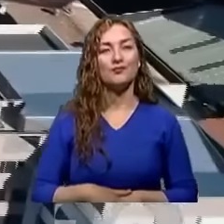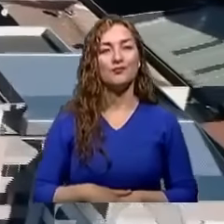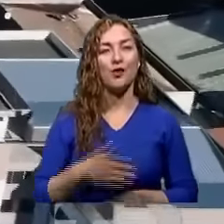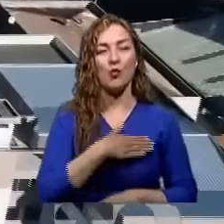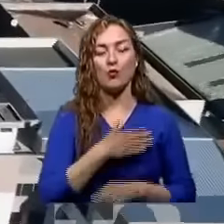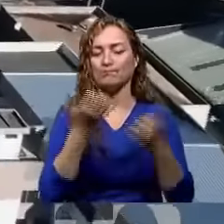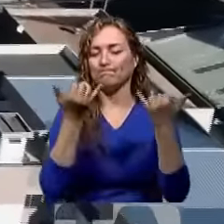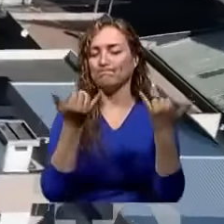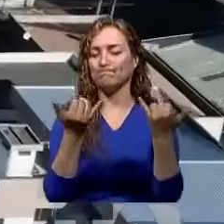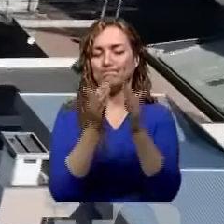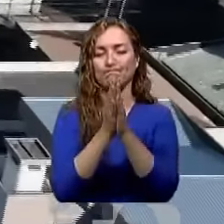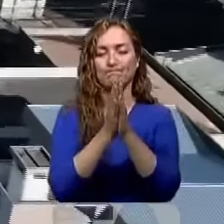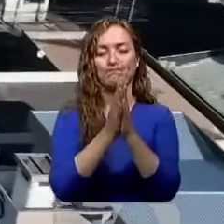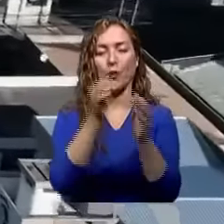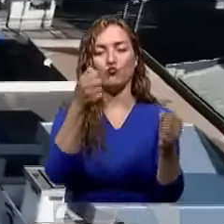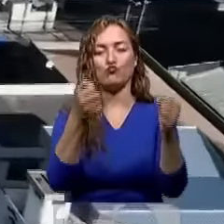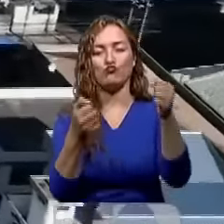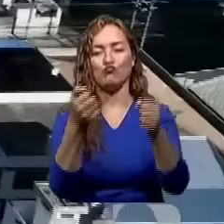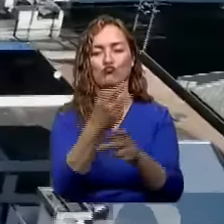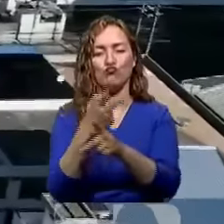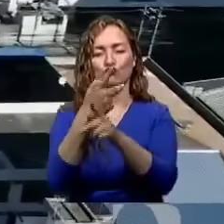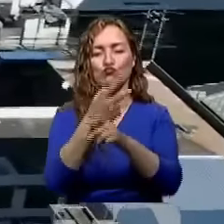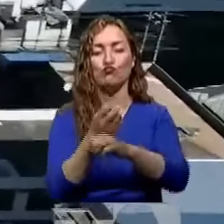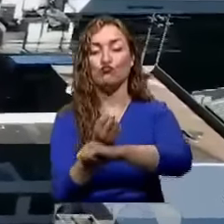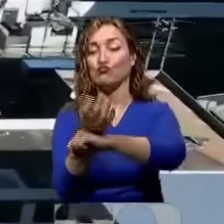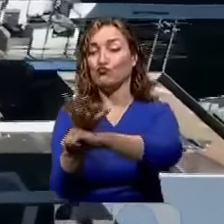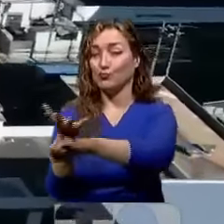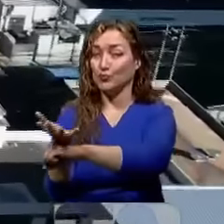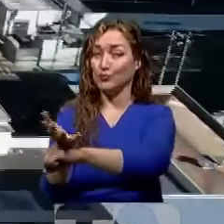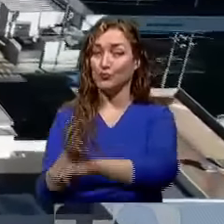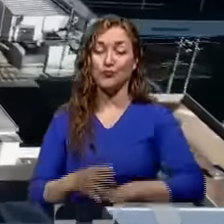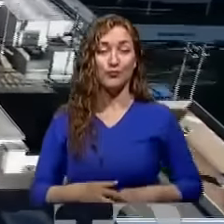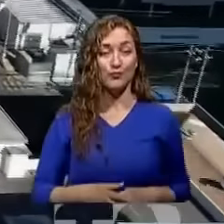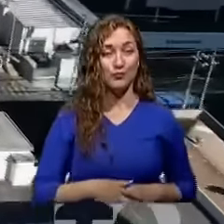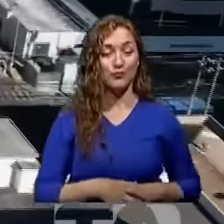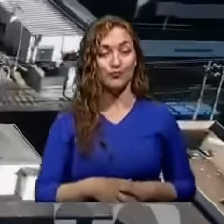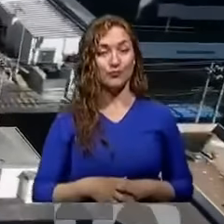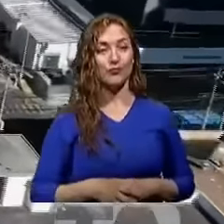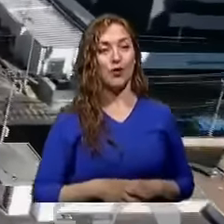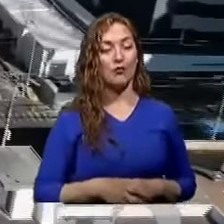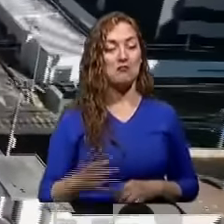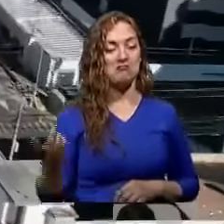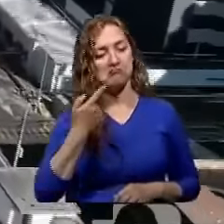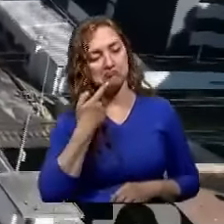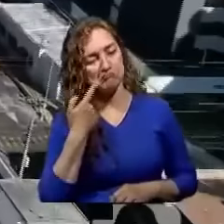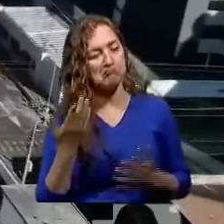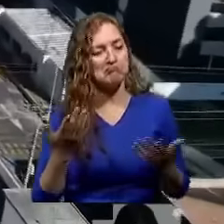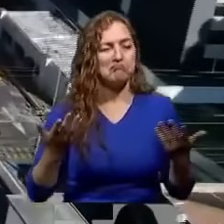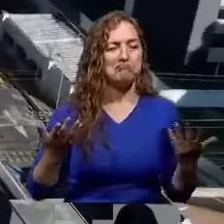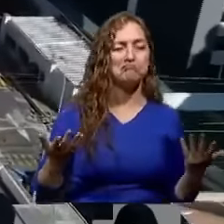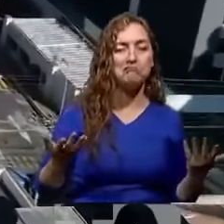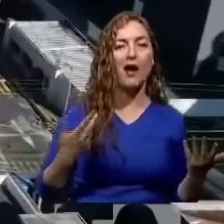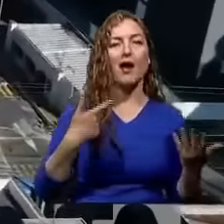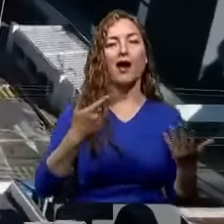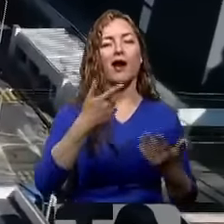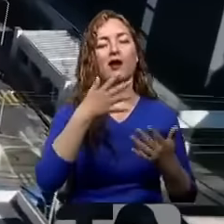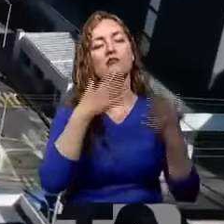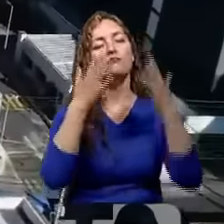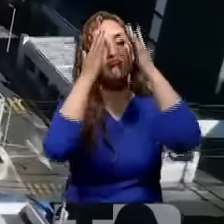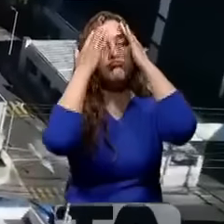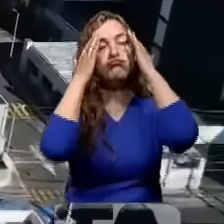desde aquí le pedimos que conduzca con muchísimo cuidado. Pero sobre todo, ya Gaby lo decía, ya se está sintiendo el calor a